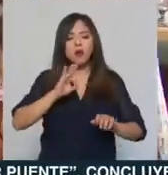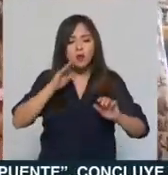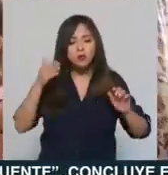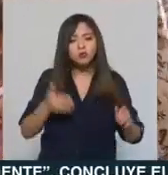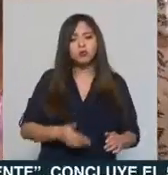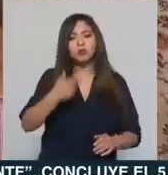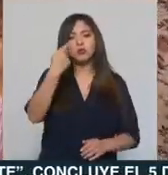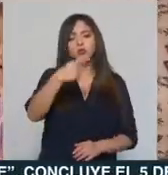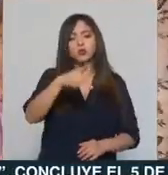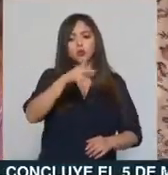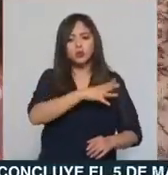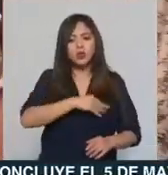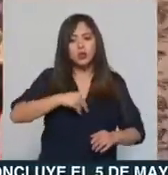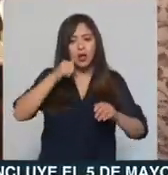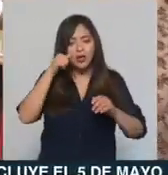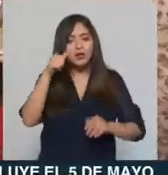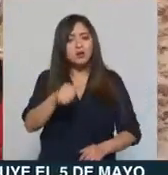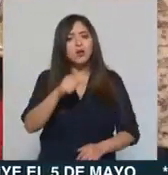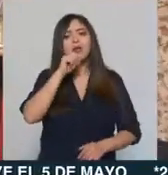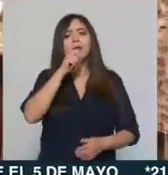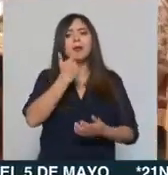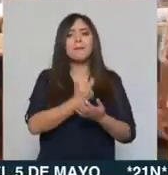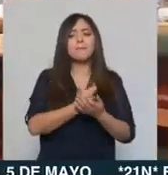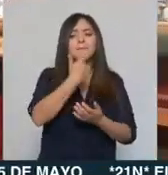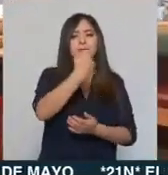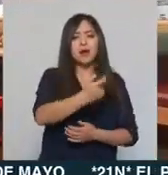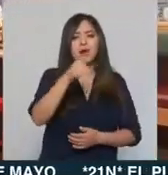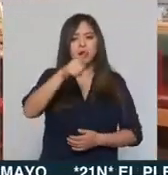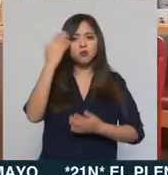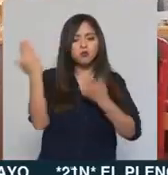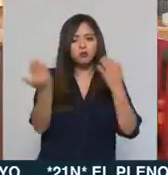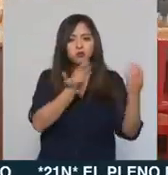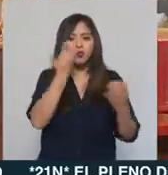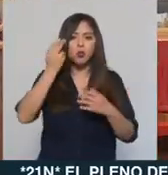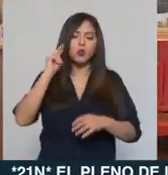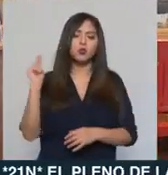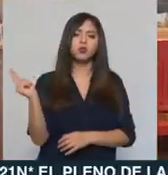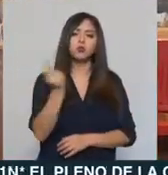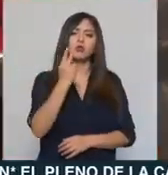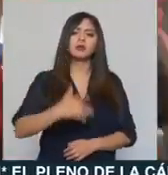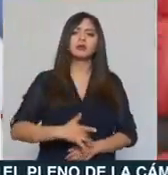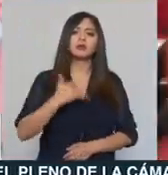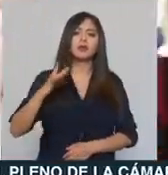sus hijos e incluso le ha permitido pagarle su carrera, de lo cual se siente muy